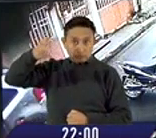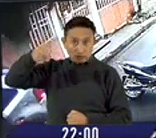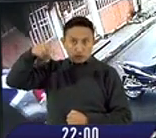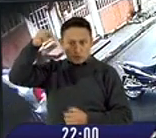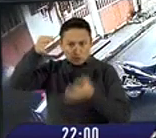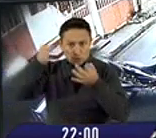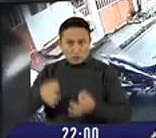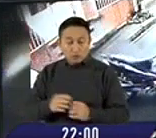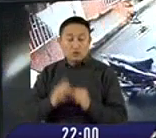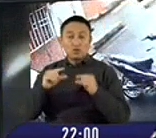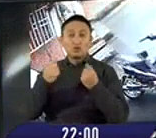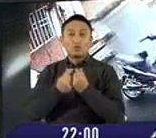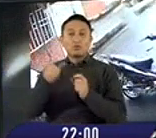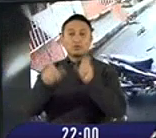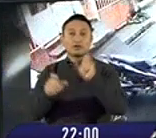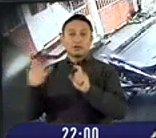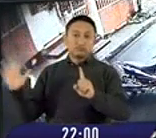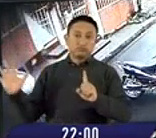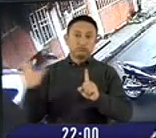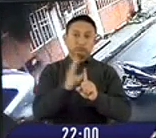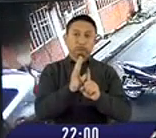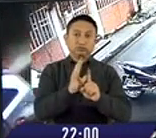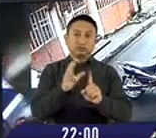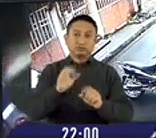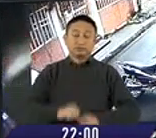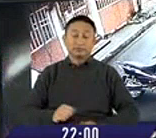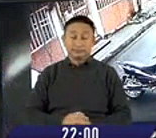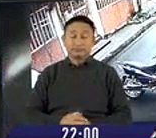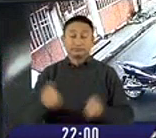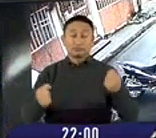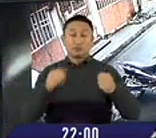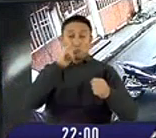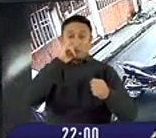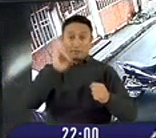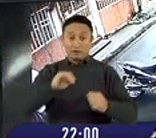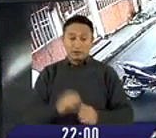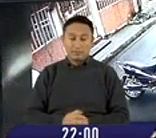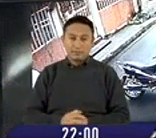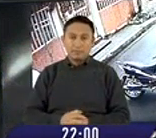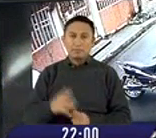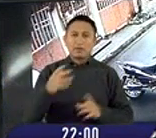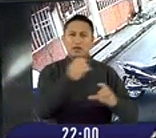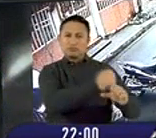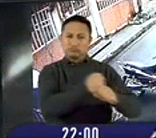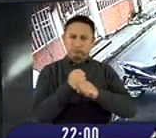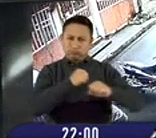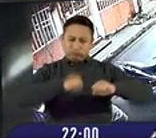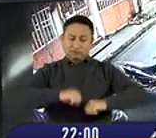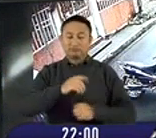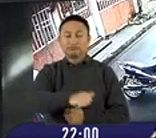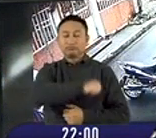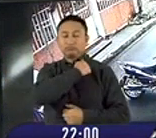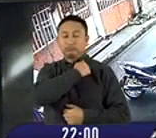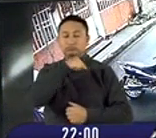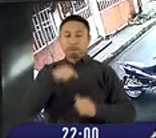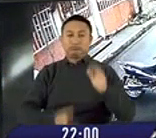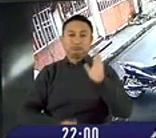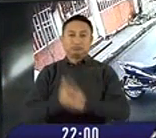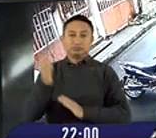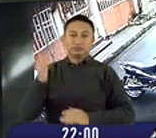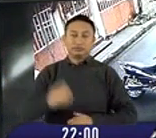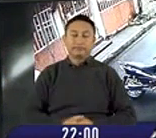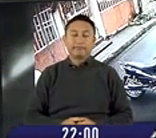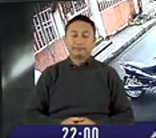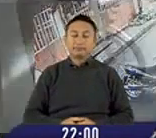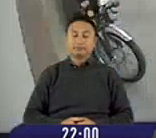momentos en que un grupo de sujetos llegó en un carro de alta gama y tras un forcejeo se lo llevaron con rumbo